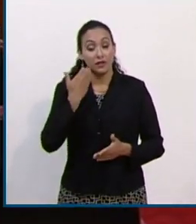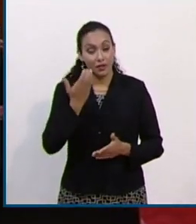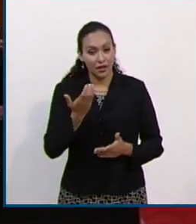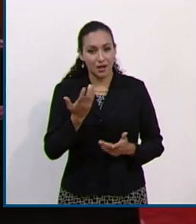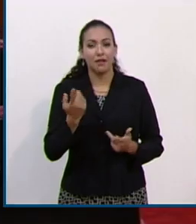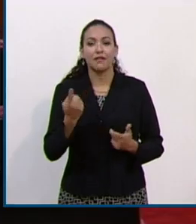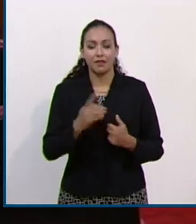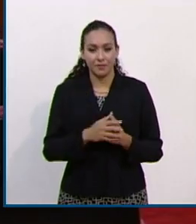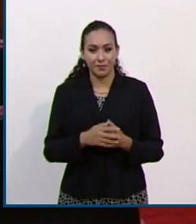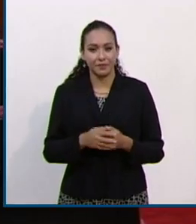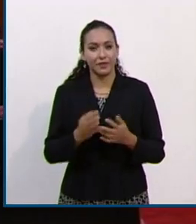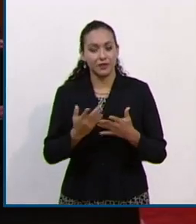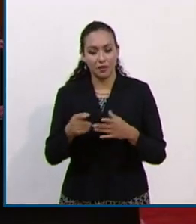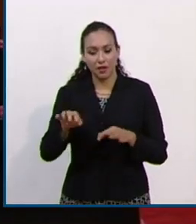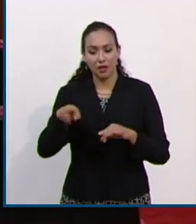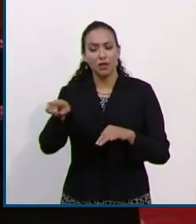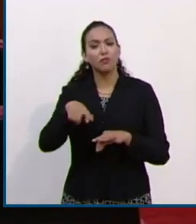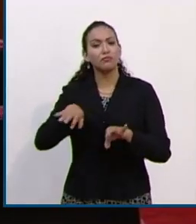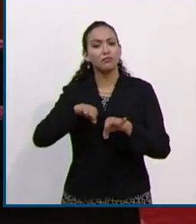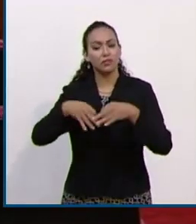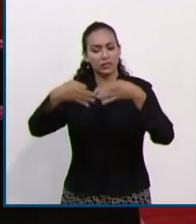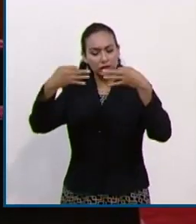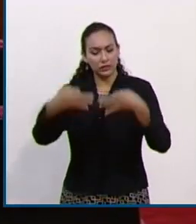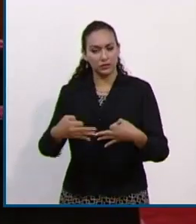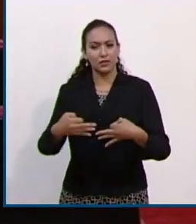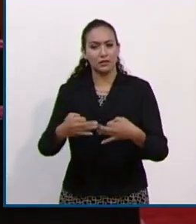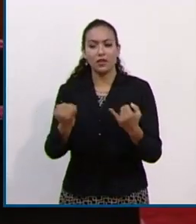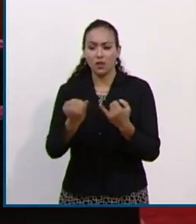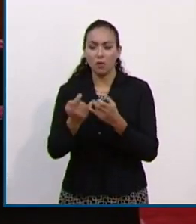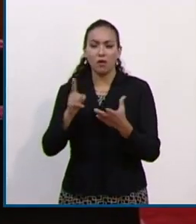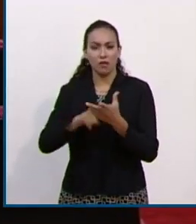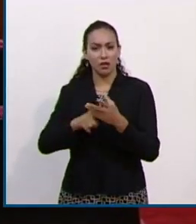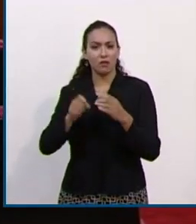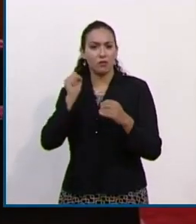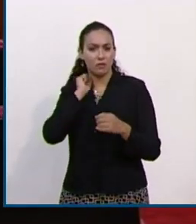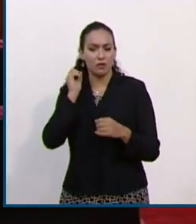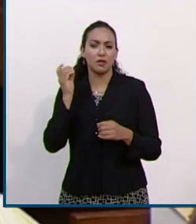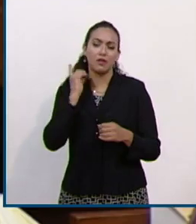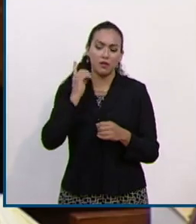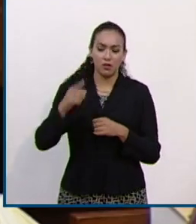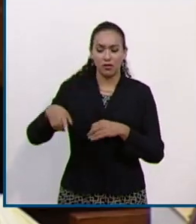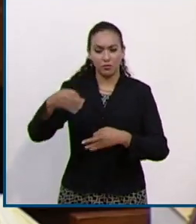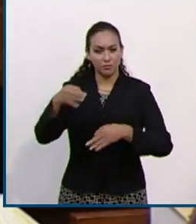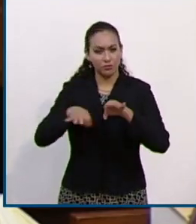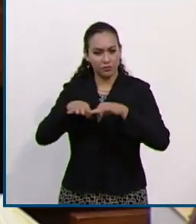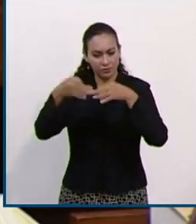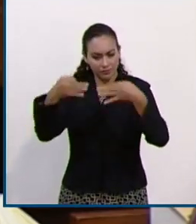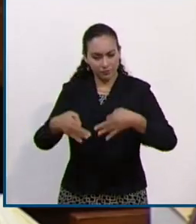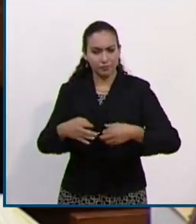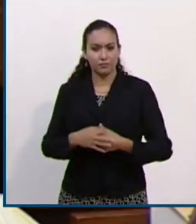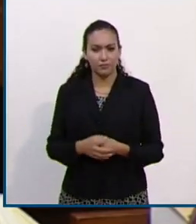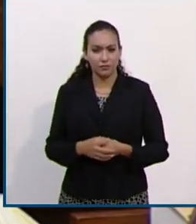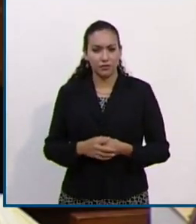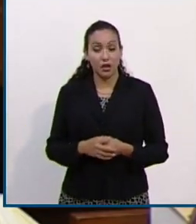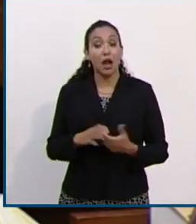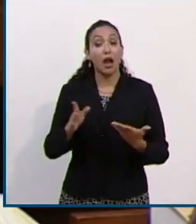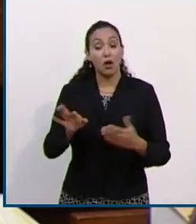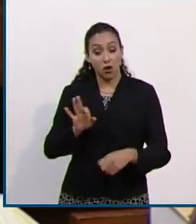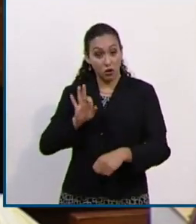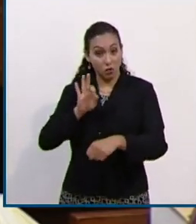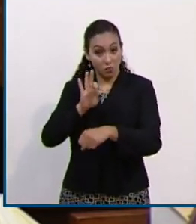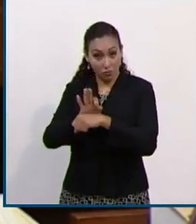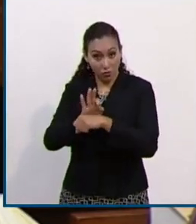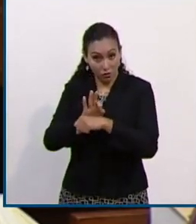correspondiente actuación seria y responsable de la entidad federativa. El proyecto no propone impunidad alguna,